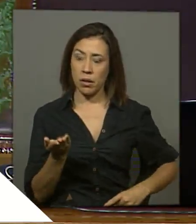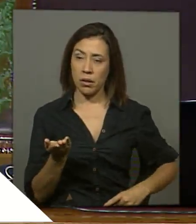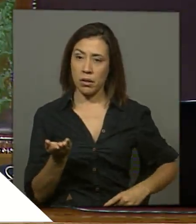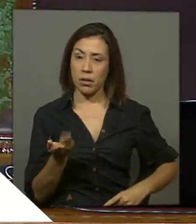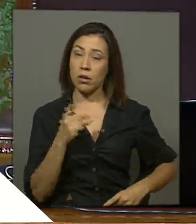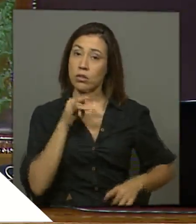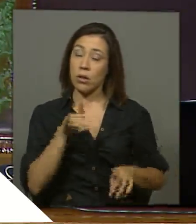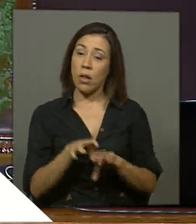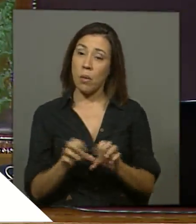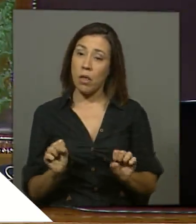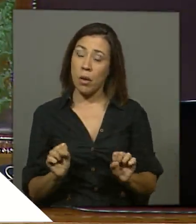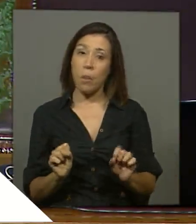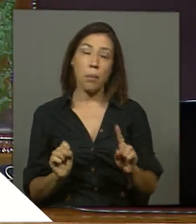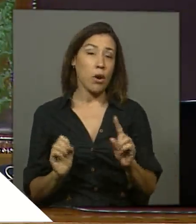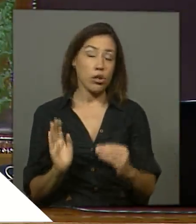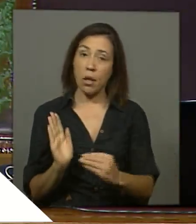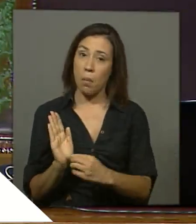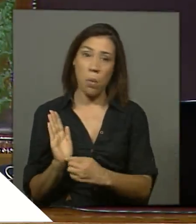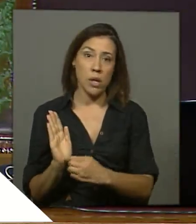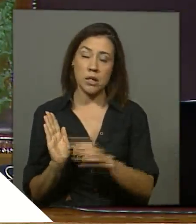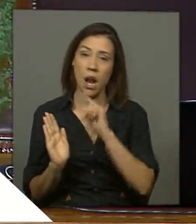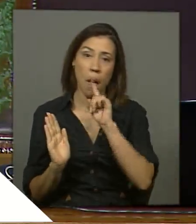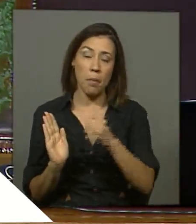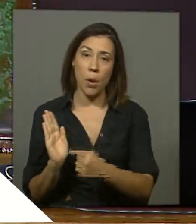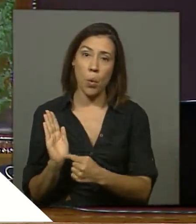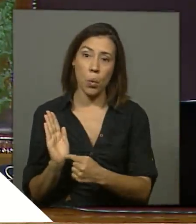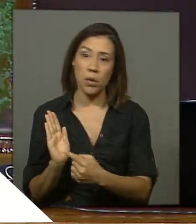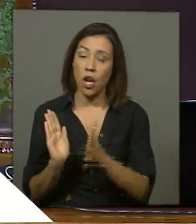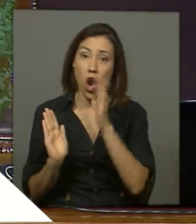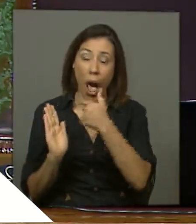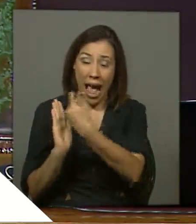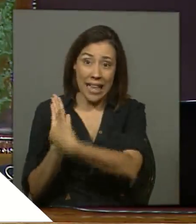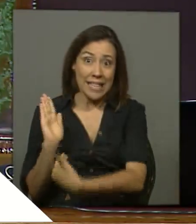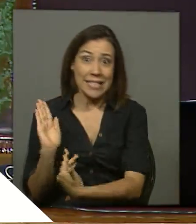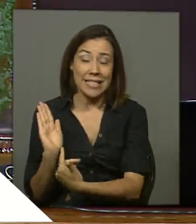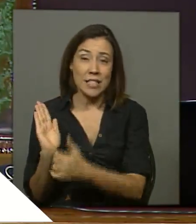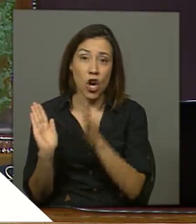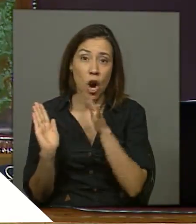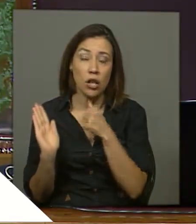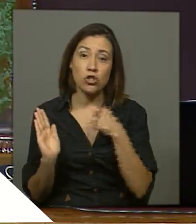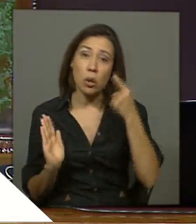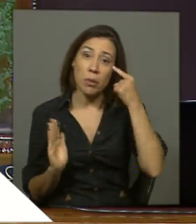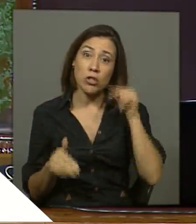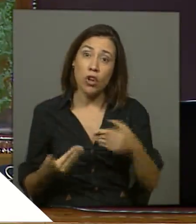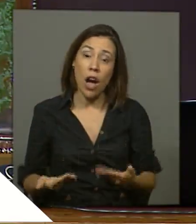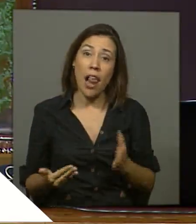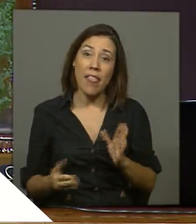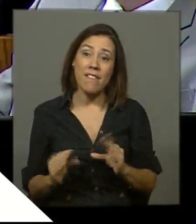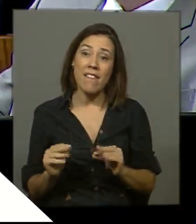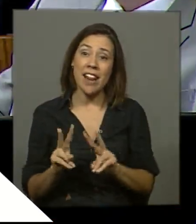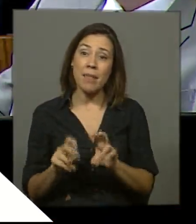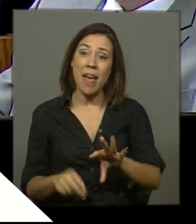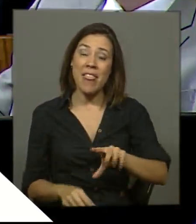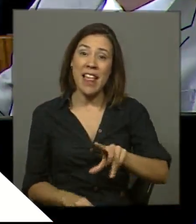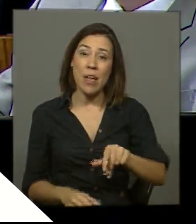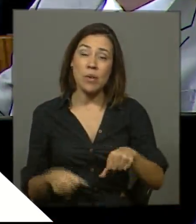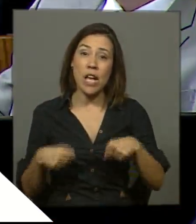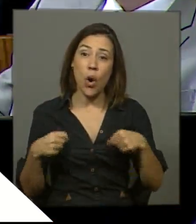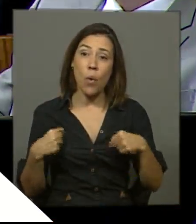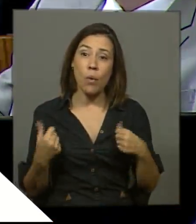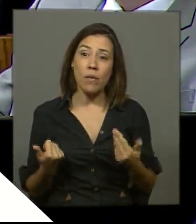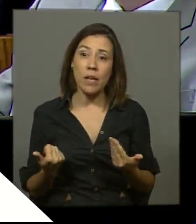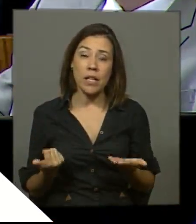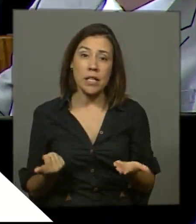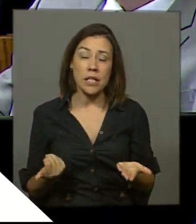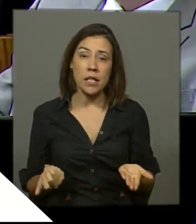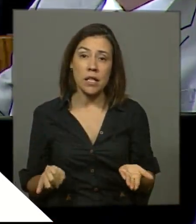usted está de acuerdo conmigo pero no está incorporado entre los temas presidente creo que es el momento de hablar de la delincuencia juvenil no